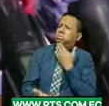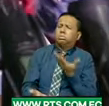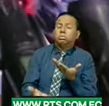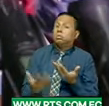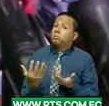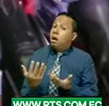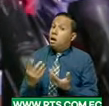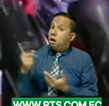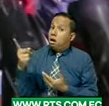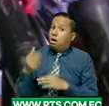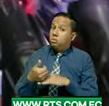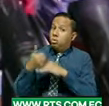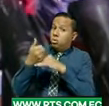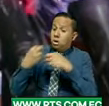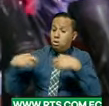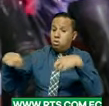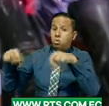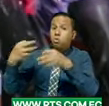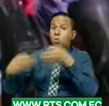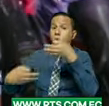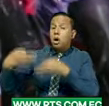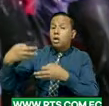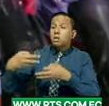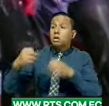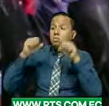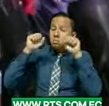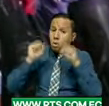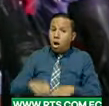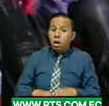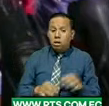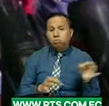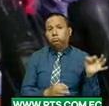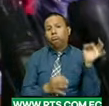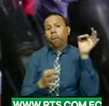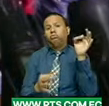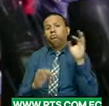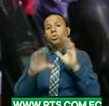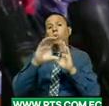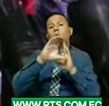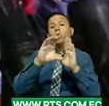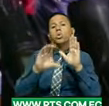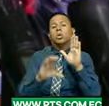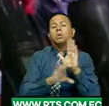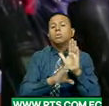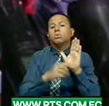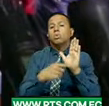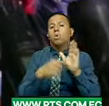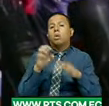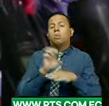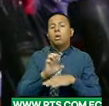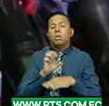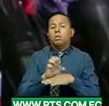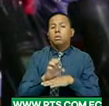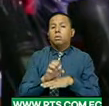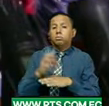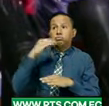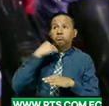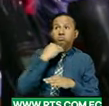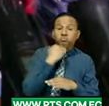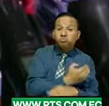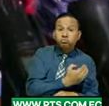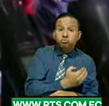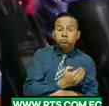Corte Provincial hagan valer esto, que es la Constitución de la República. En caso de no serlo, siguen los